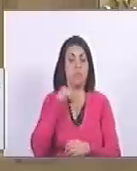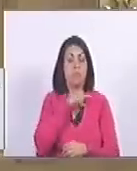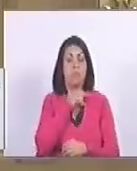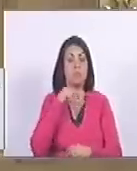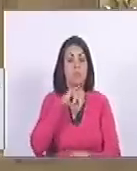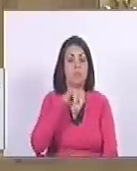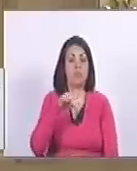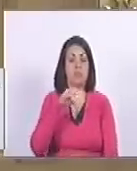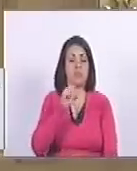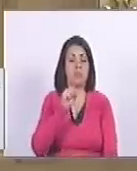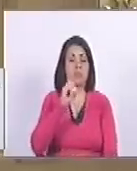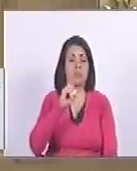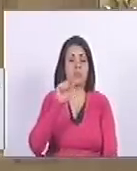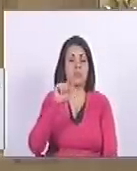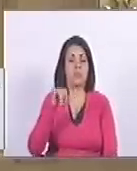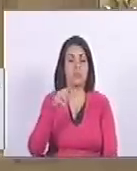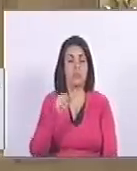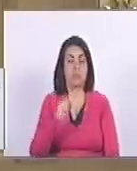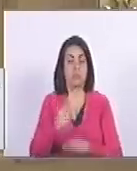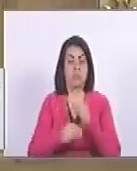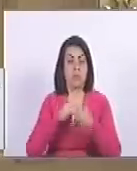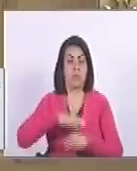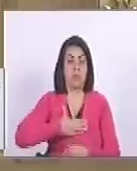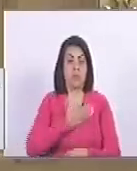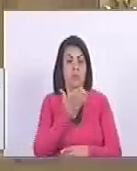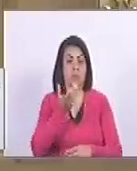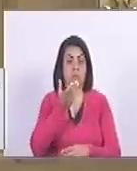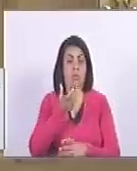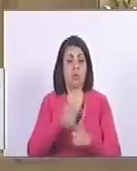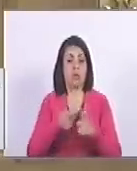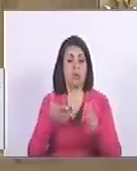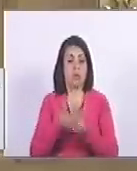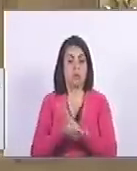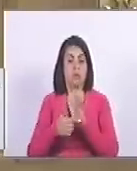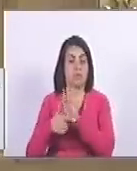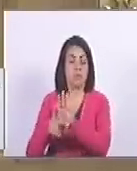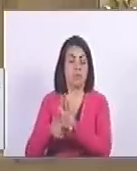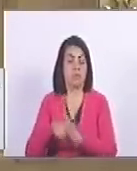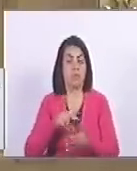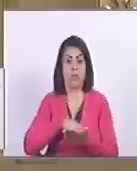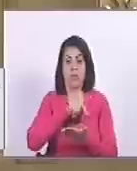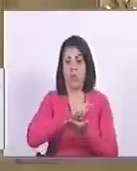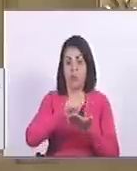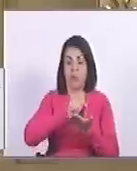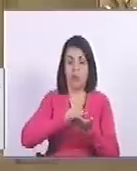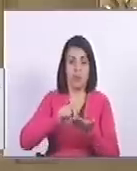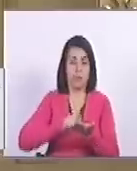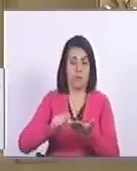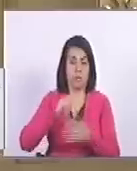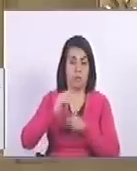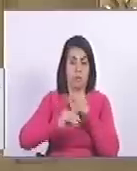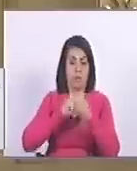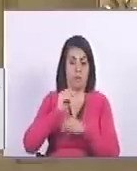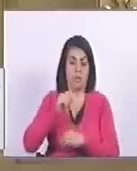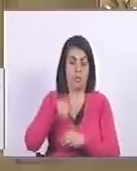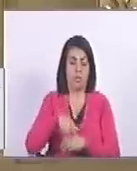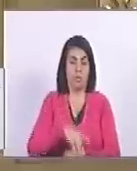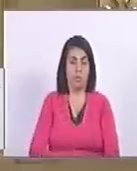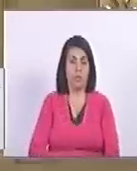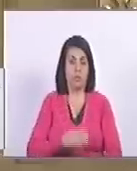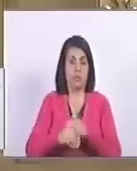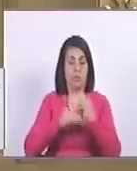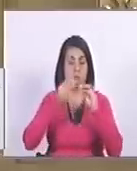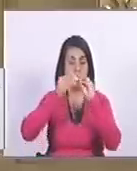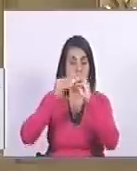Sojo, madrigales y canciones corales, fruto de la cátedra de composición bajo su ejida, composiciones